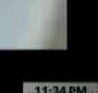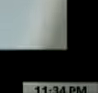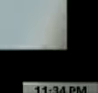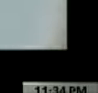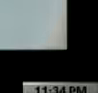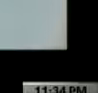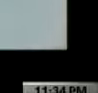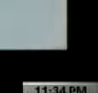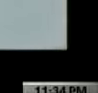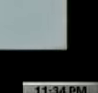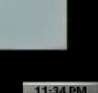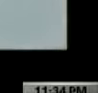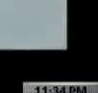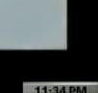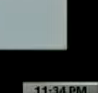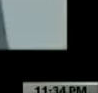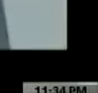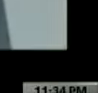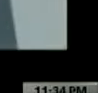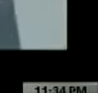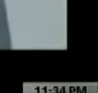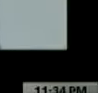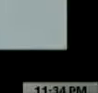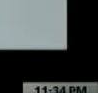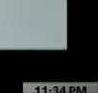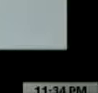A que articulen mecanismos no pacíficos.